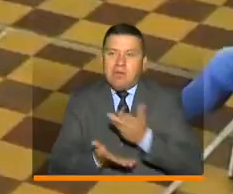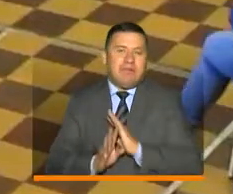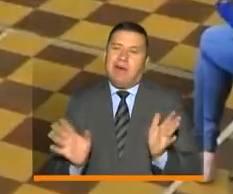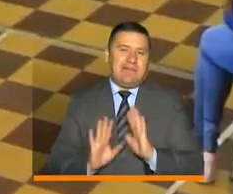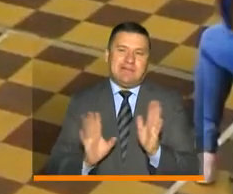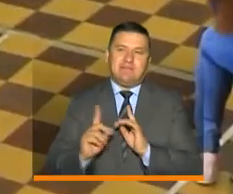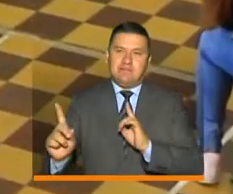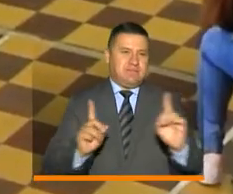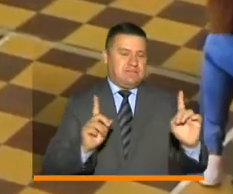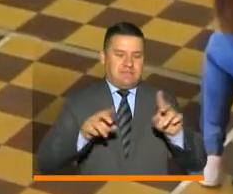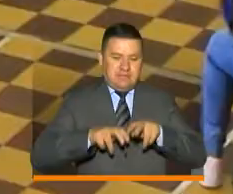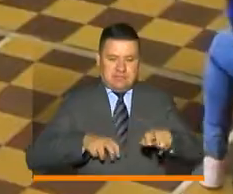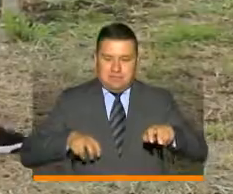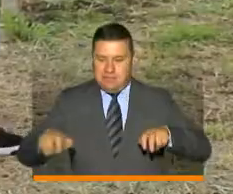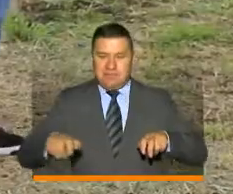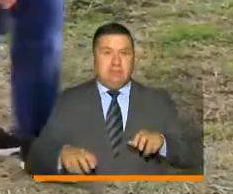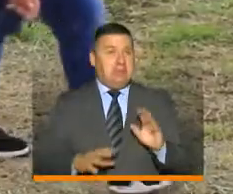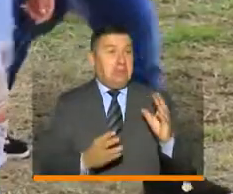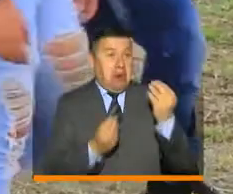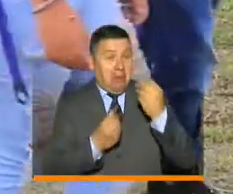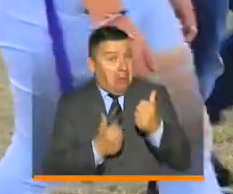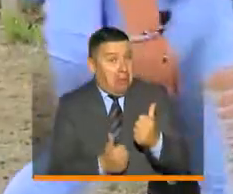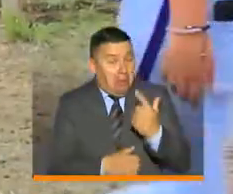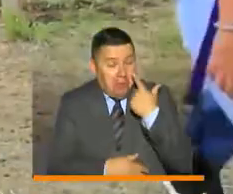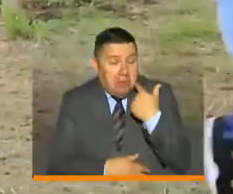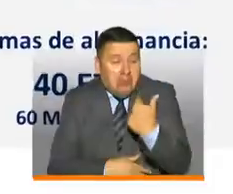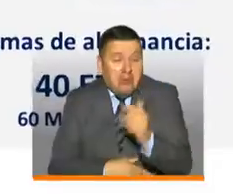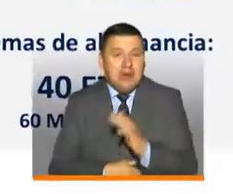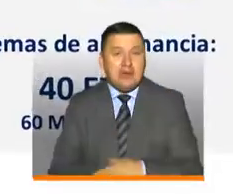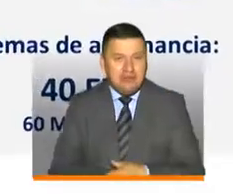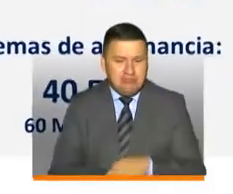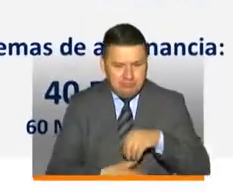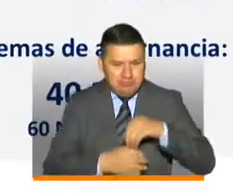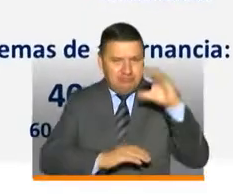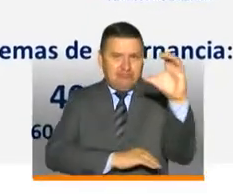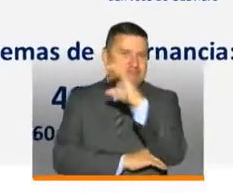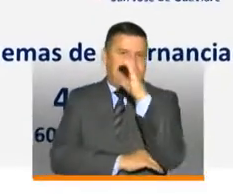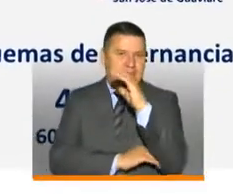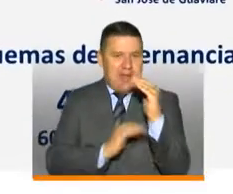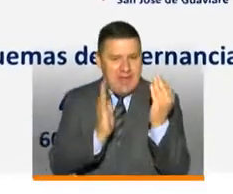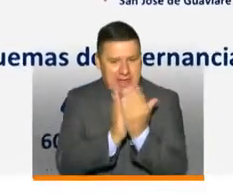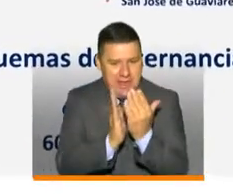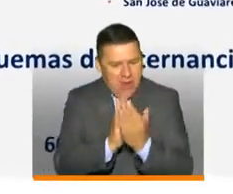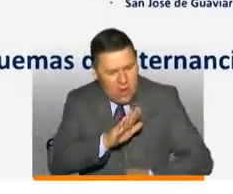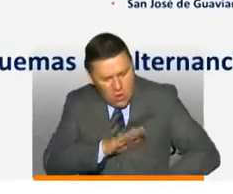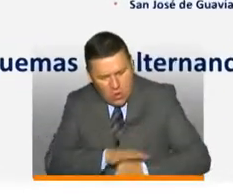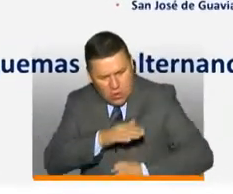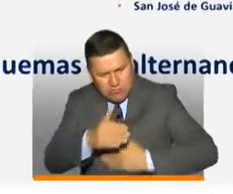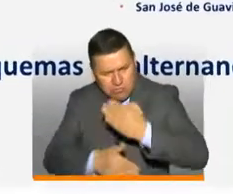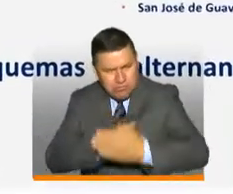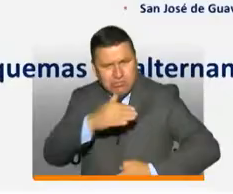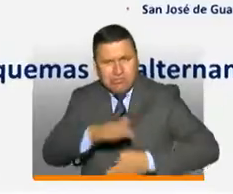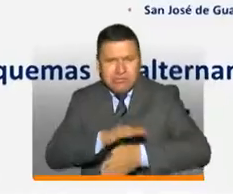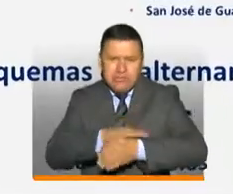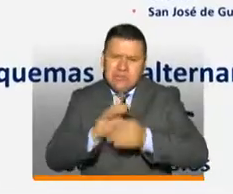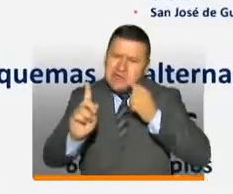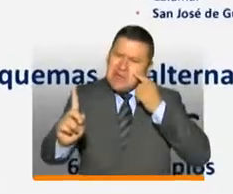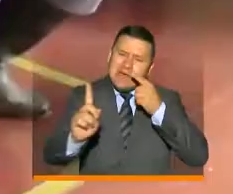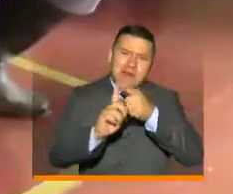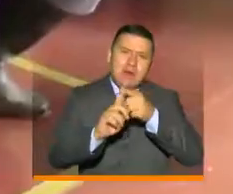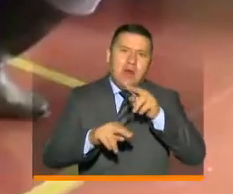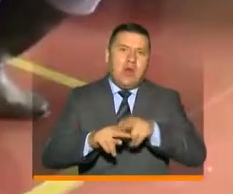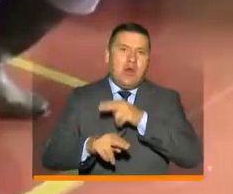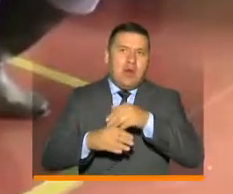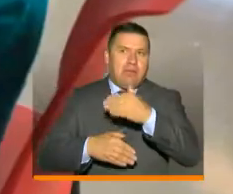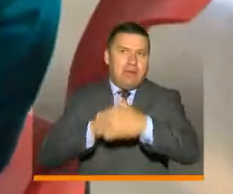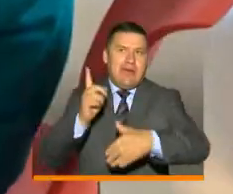hacer, pero se ha llevado de una forma que me parece muy buena. En Colombia, la educación continúa avanzando en este camino hacia la nueva